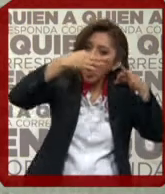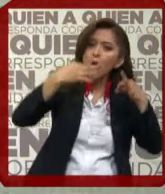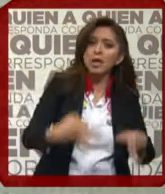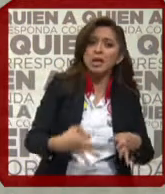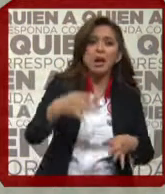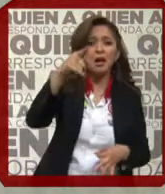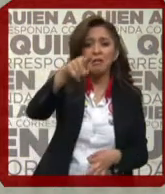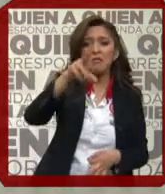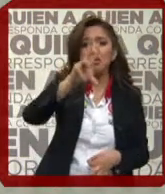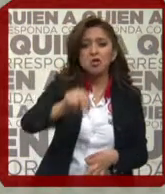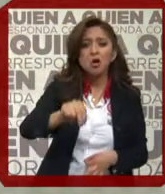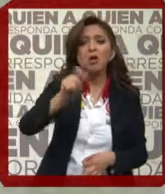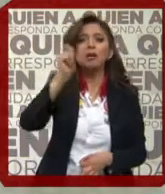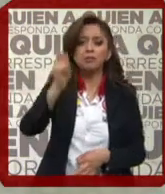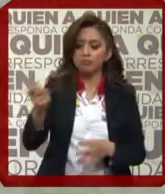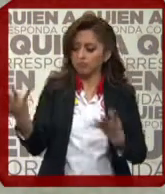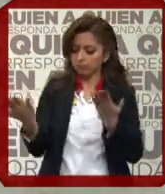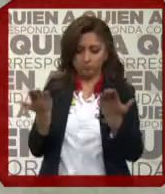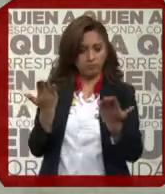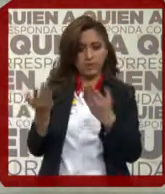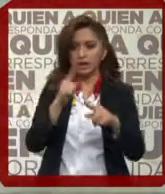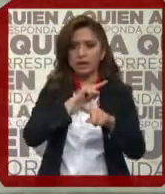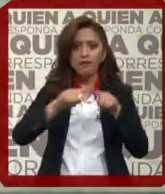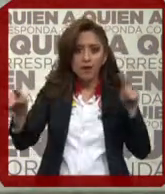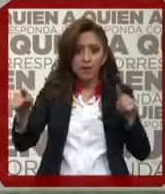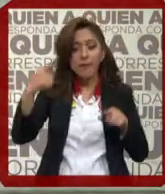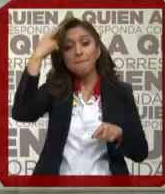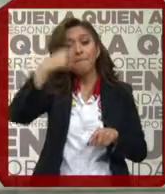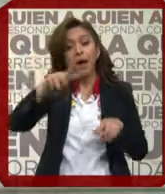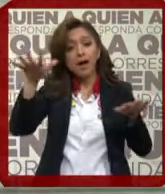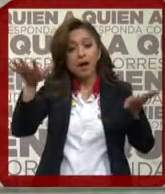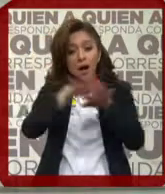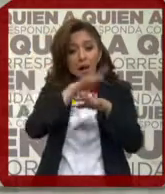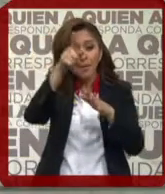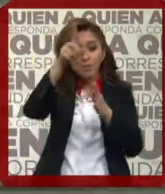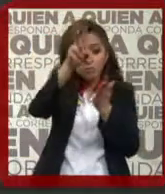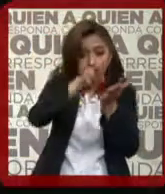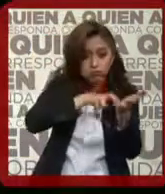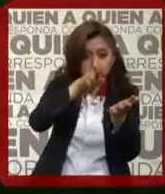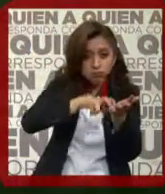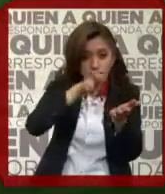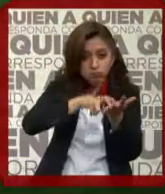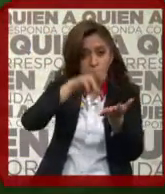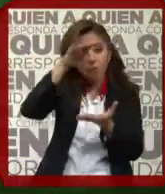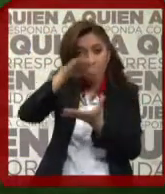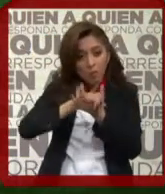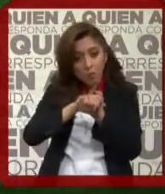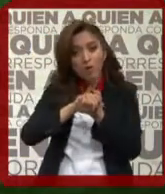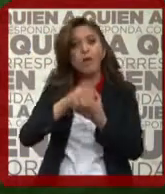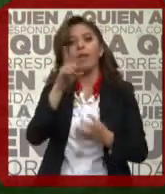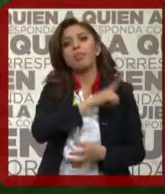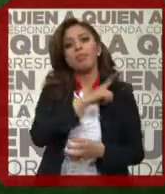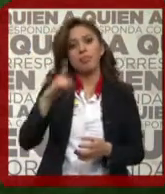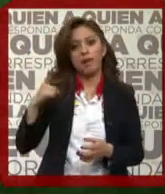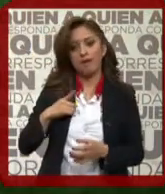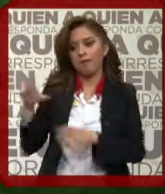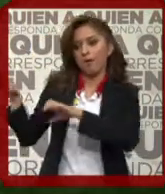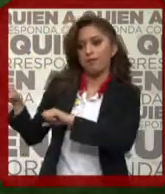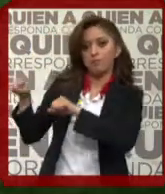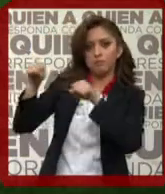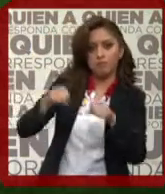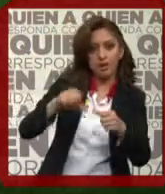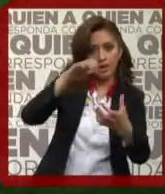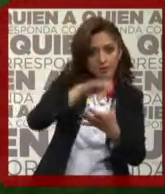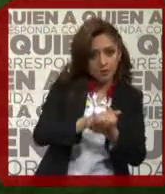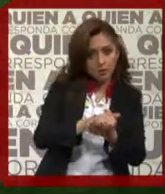por cierto, la edad es diferente. Me dicen que para poder modificar mi acta de matrimonio tiene que estar mi esposo, porque